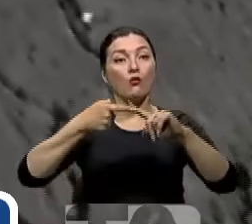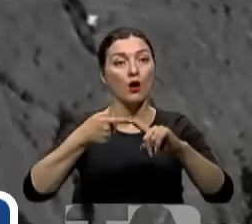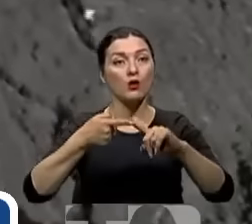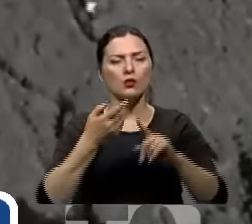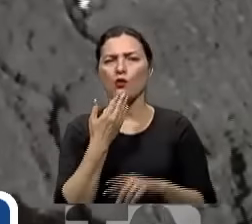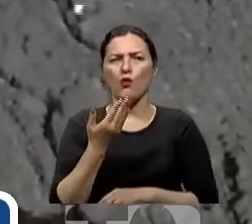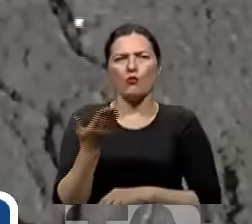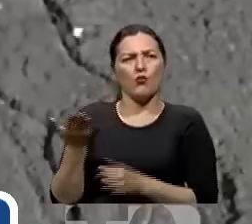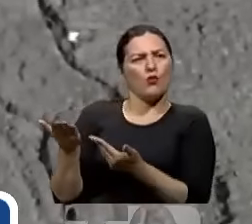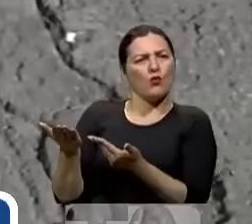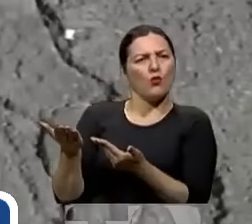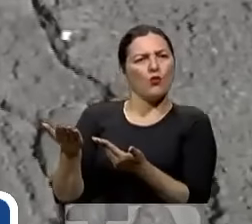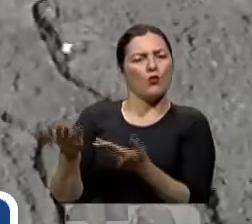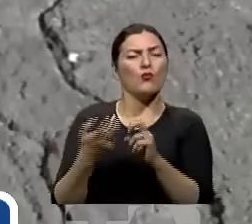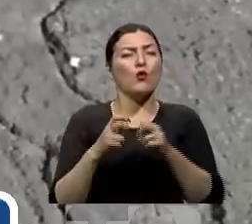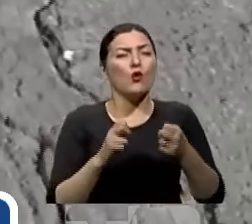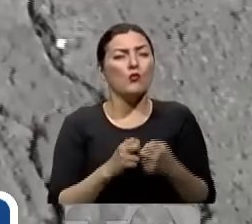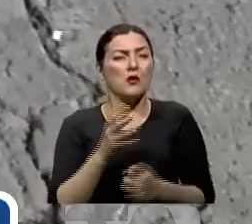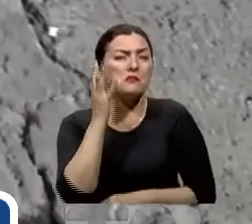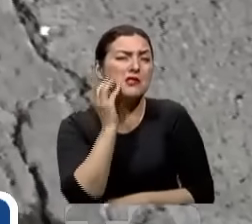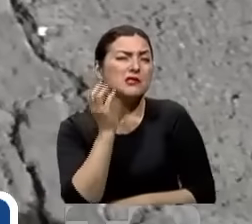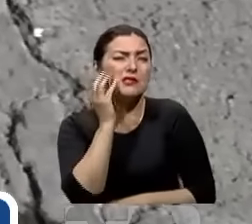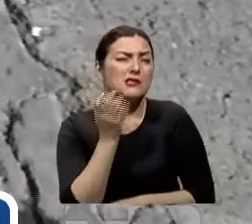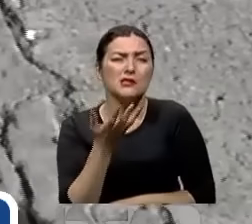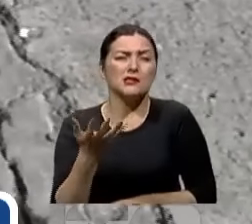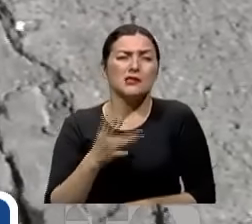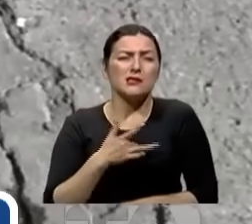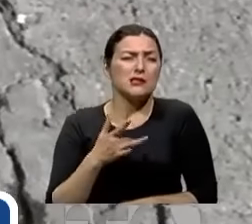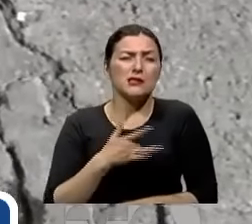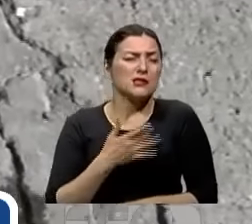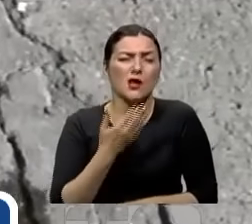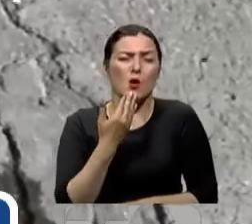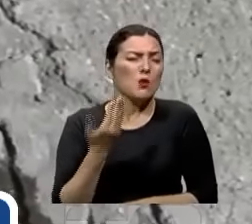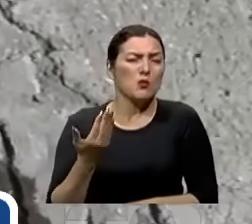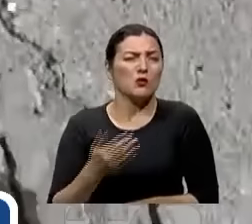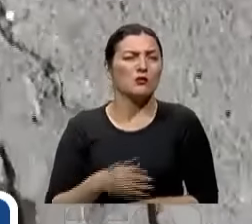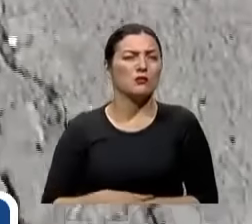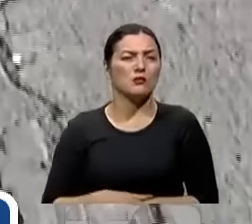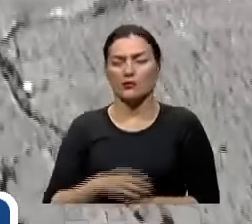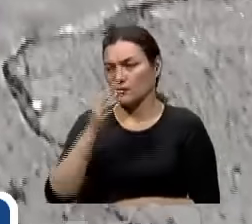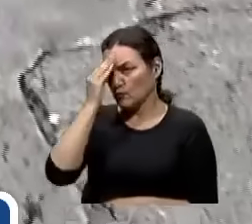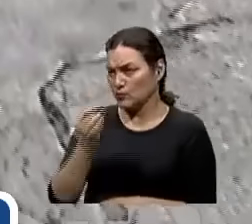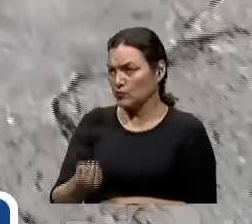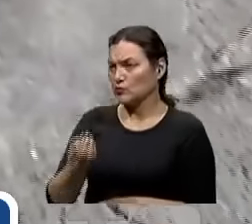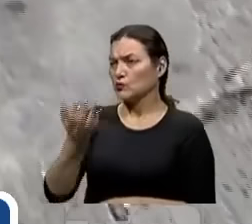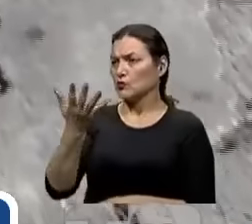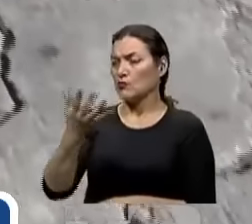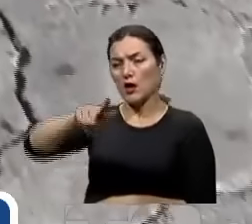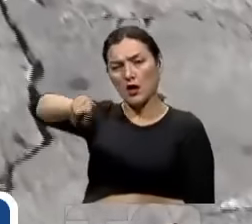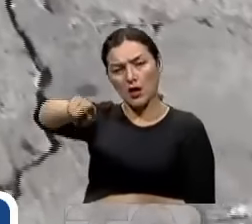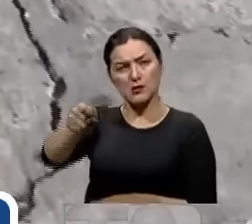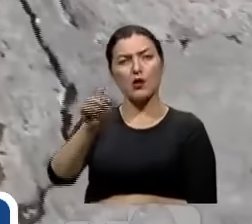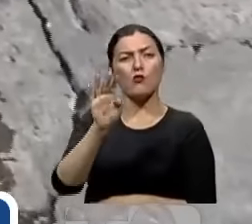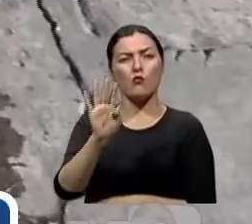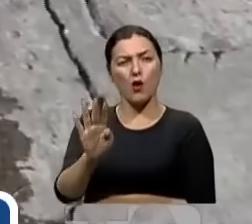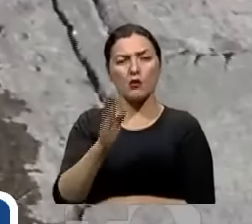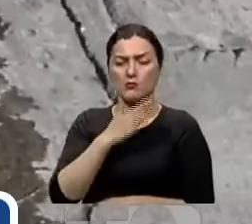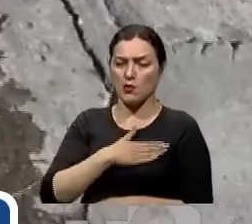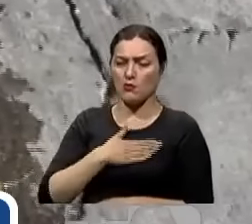todo esto y esta pesadilla, cómo le están viviendo? Buenos días. Buenos días, señorita, pero aquí al canal le pedimos de favor que nos